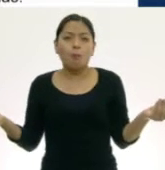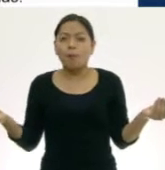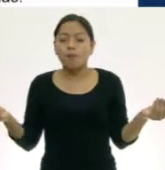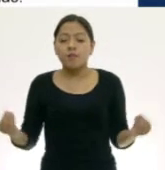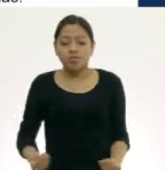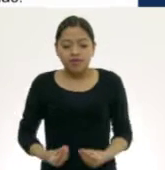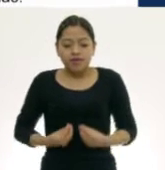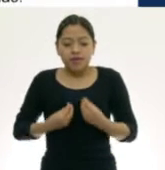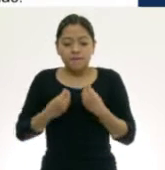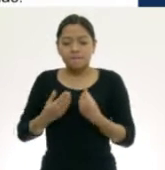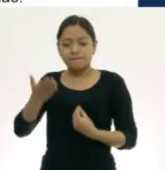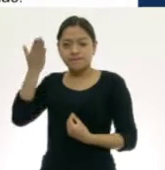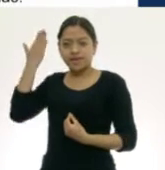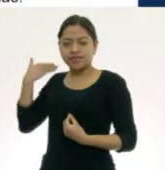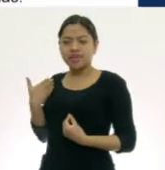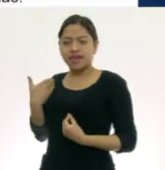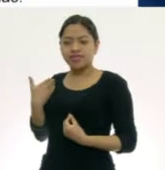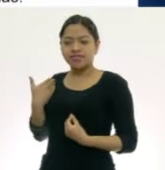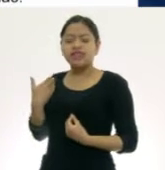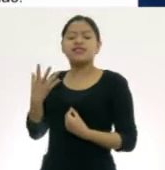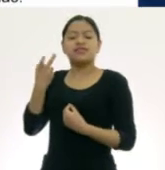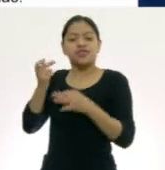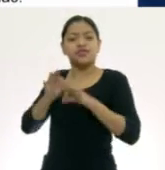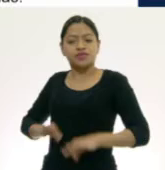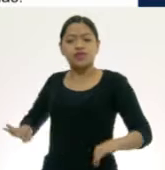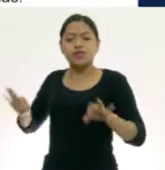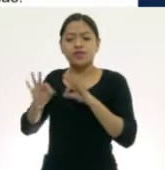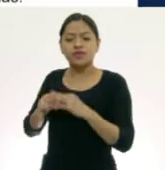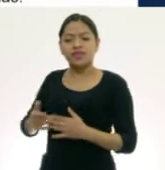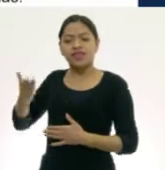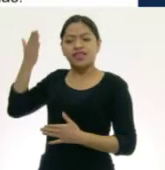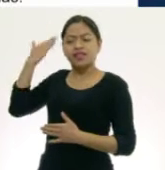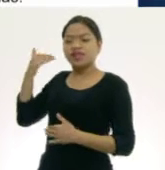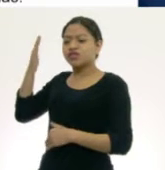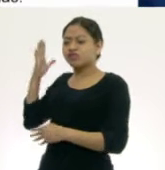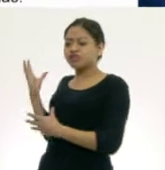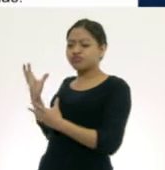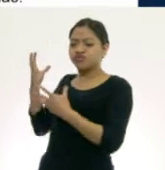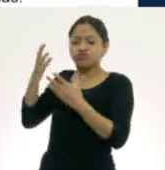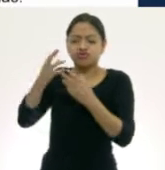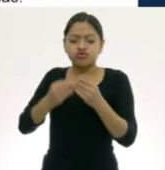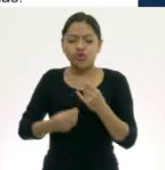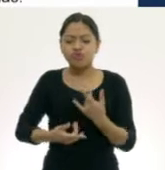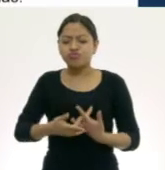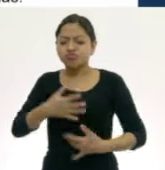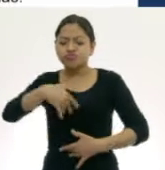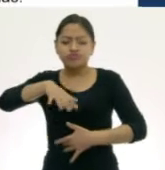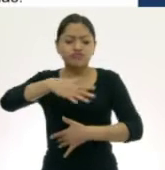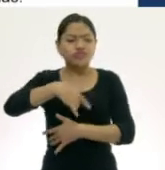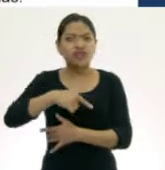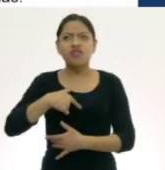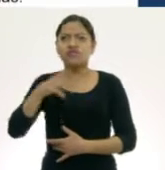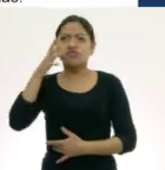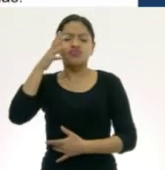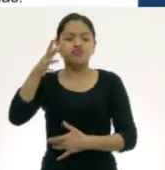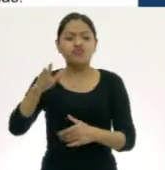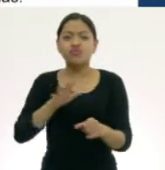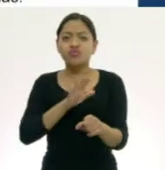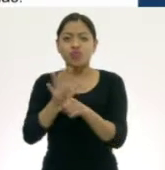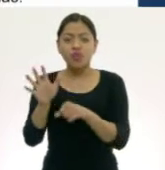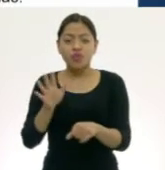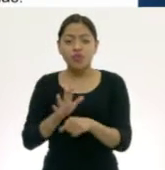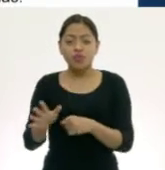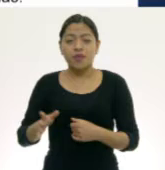trascendencia a nuestro pasado personal y buscamos en él los signos de nuestro destino. Es evidente la pobreza relativa de